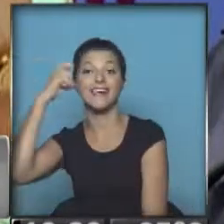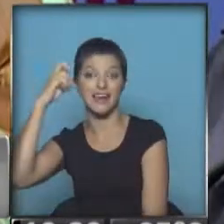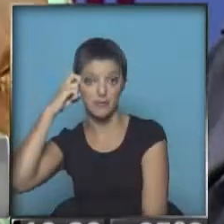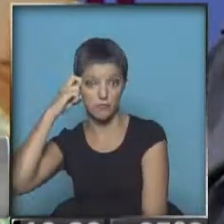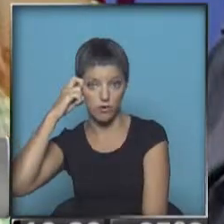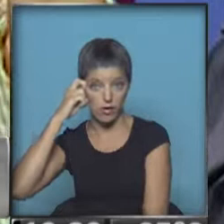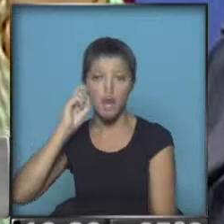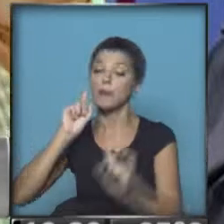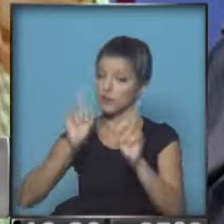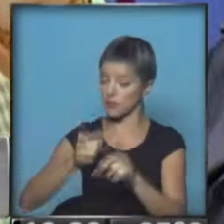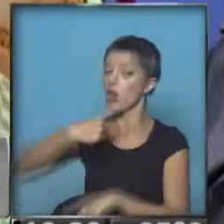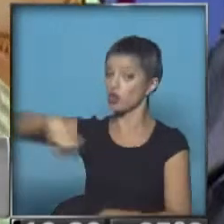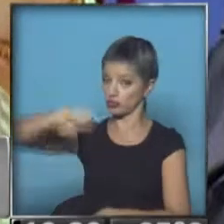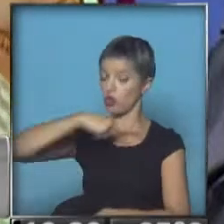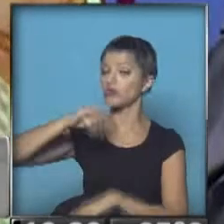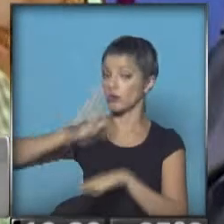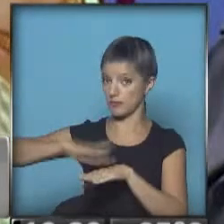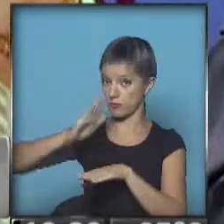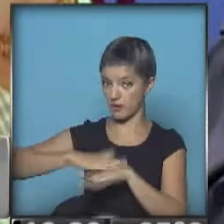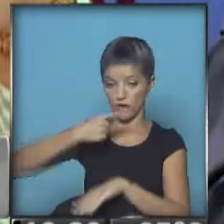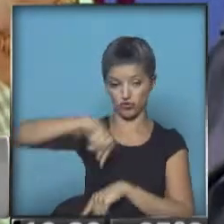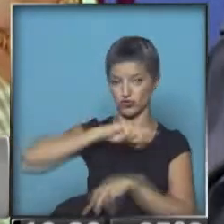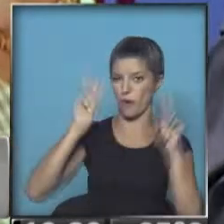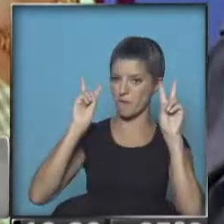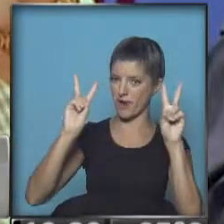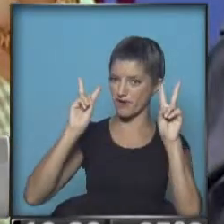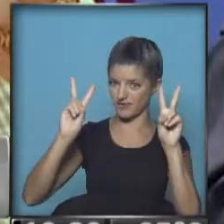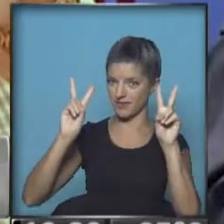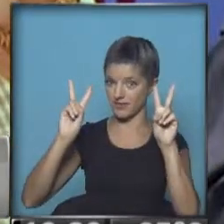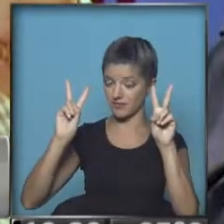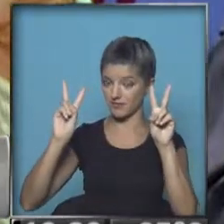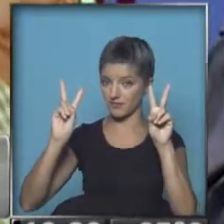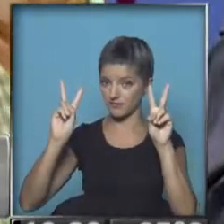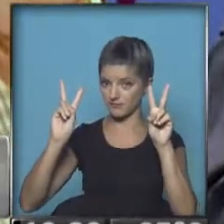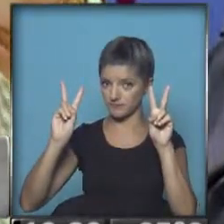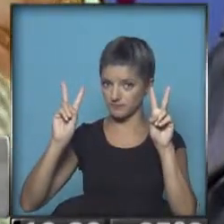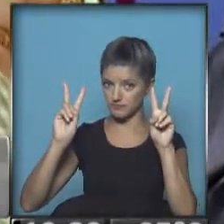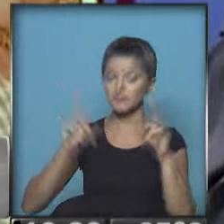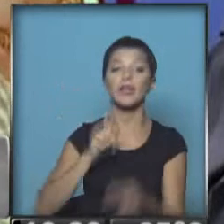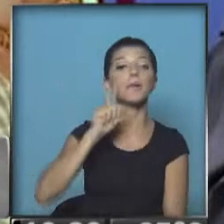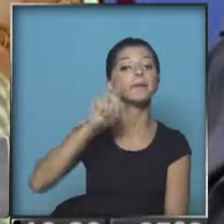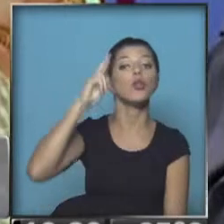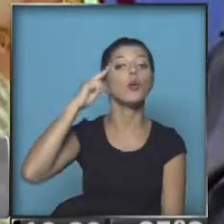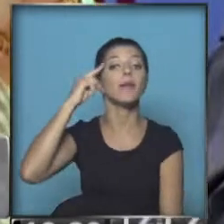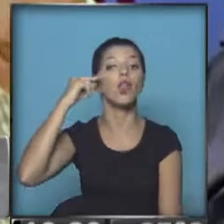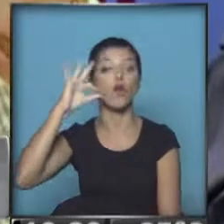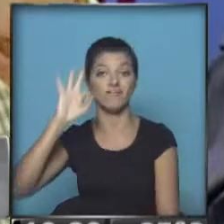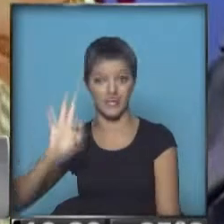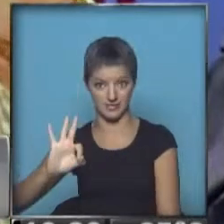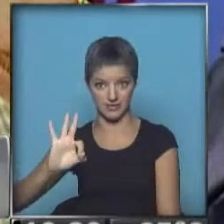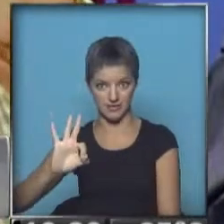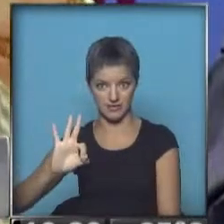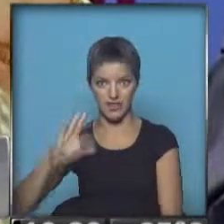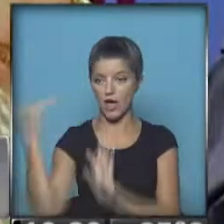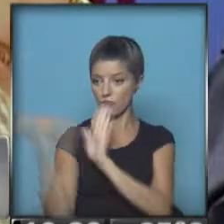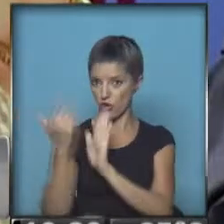también debemos hacernos cargos nosotros, los peronistas, que en la década de los 90 y bajo el signo